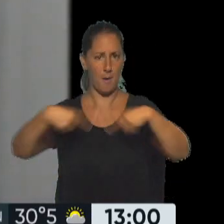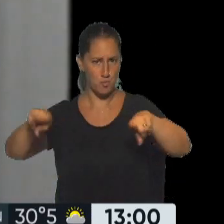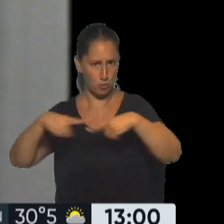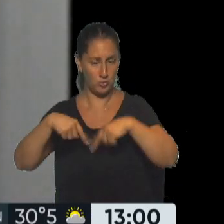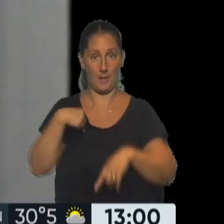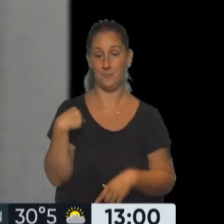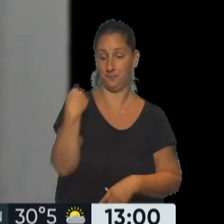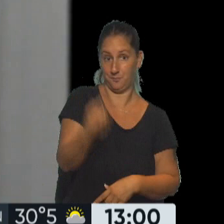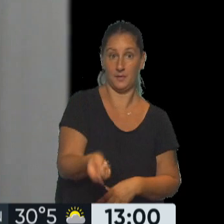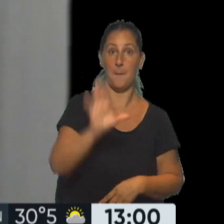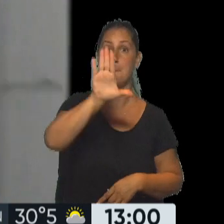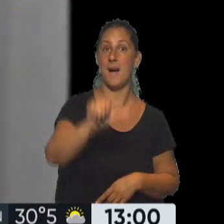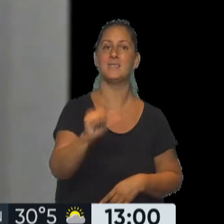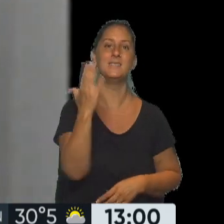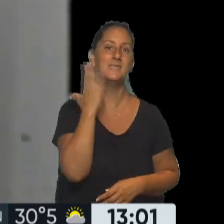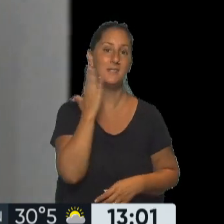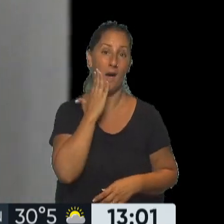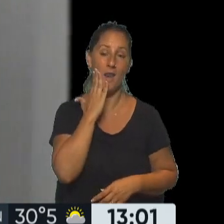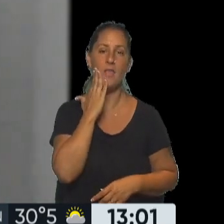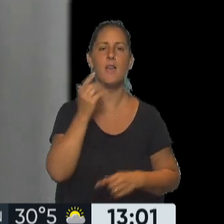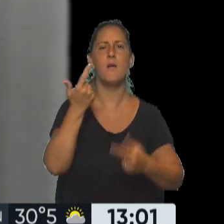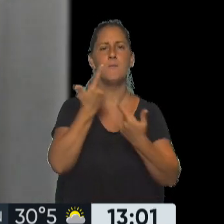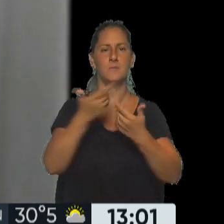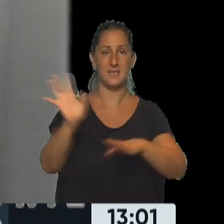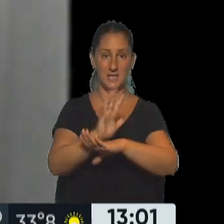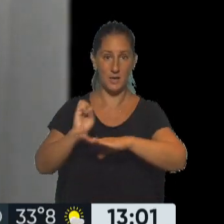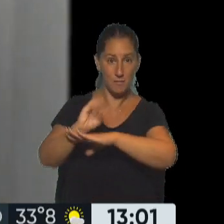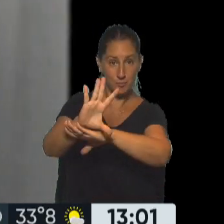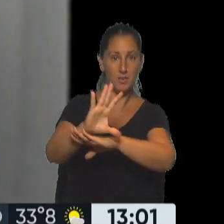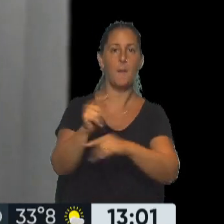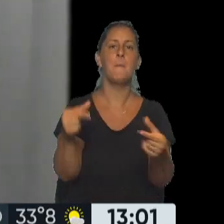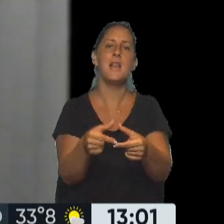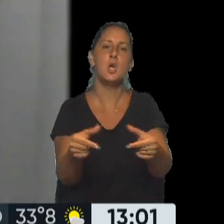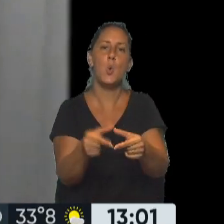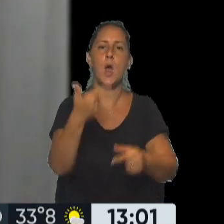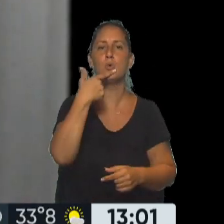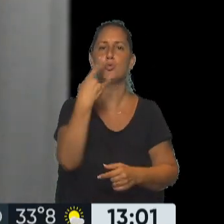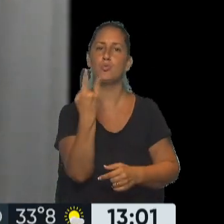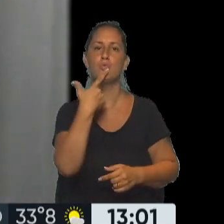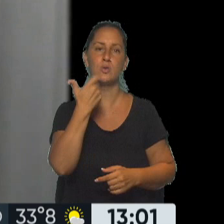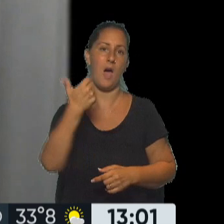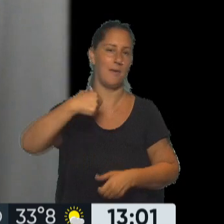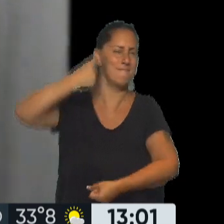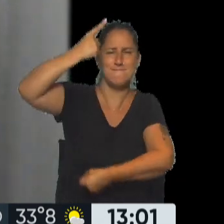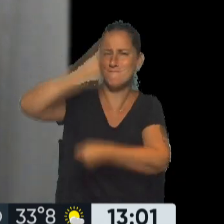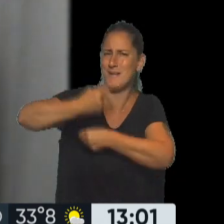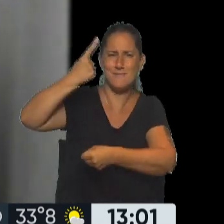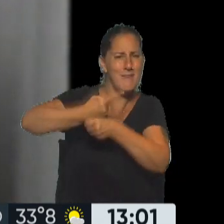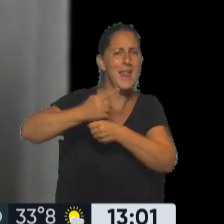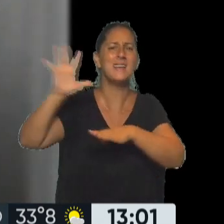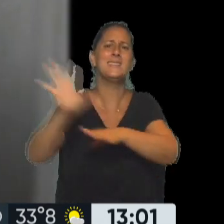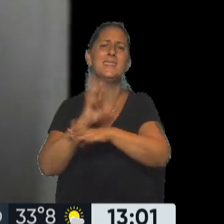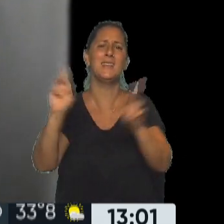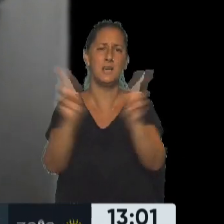este martes a la tarde se va a proyectar Susana, de una de las pioneras del cine lésbico. Estoy hablando de